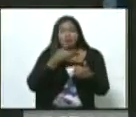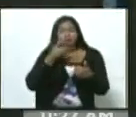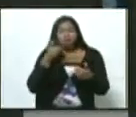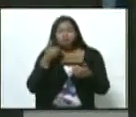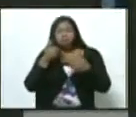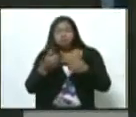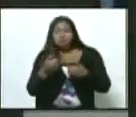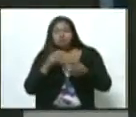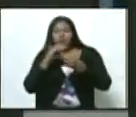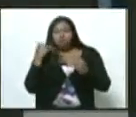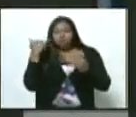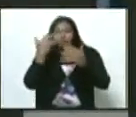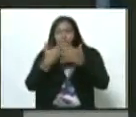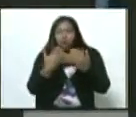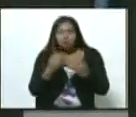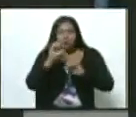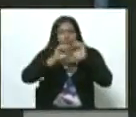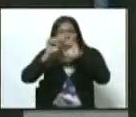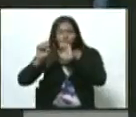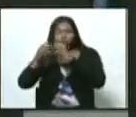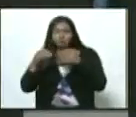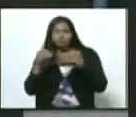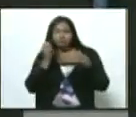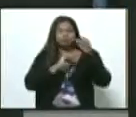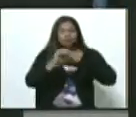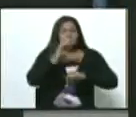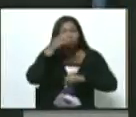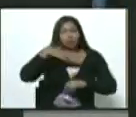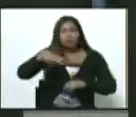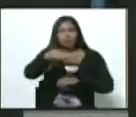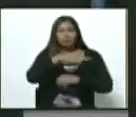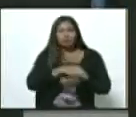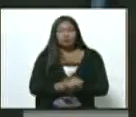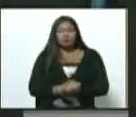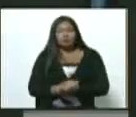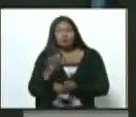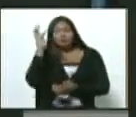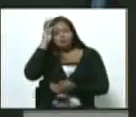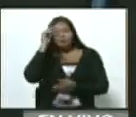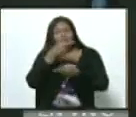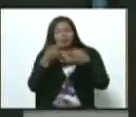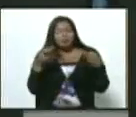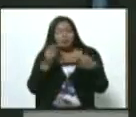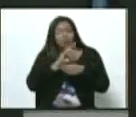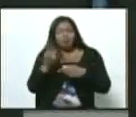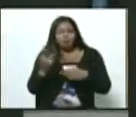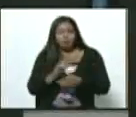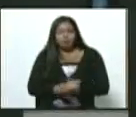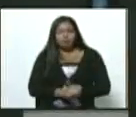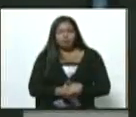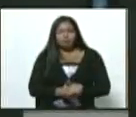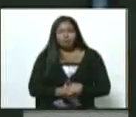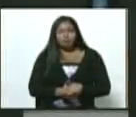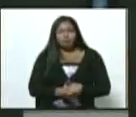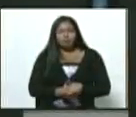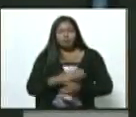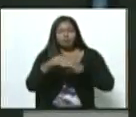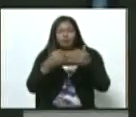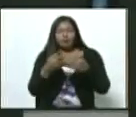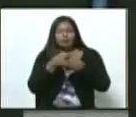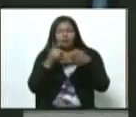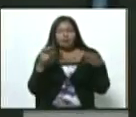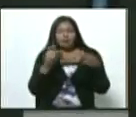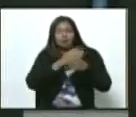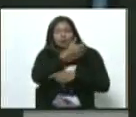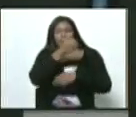el análisis de por parte de la Defensoría del Pueblo, la Fiscalía General de la República y de la Contraloría General de la